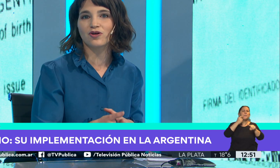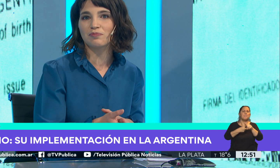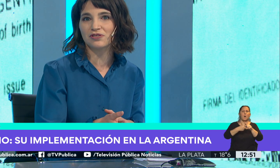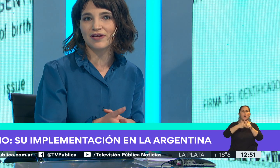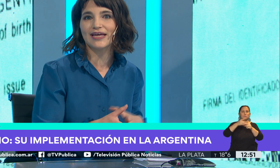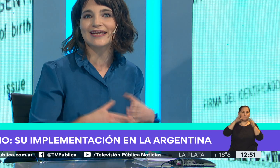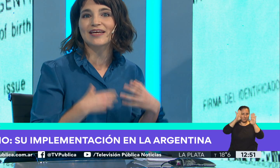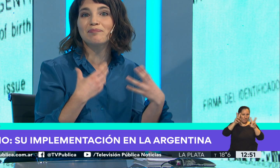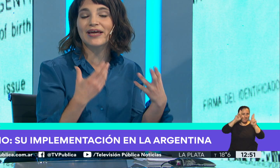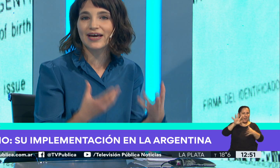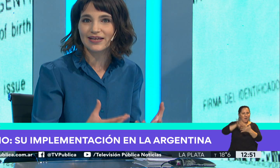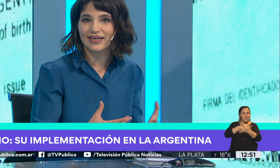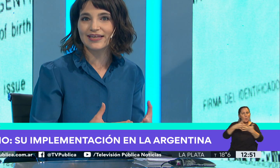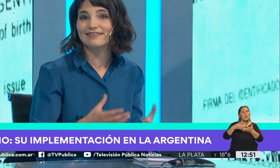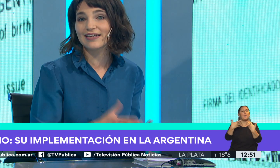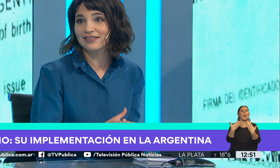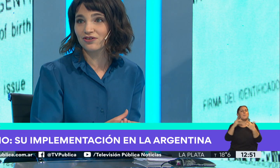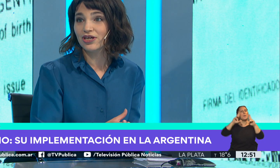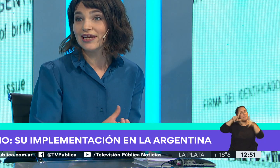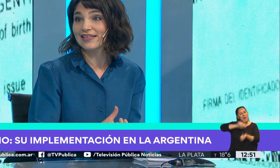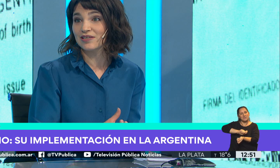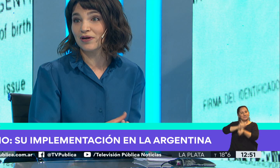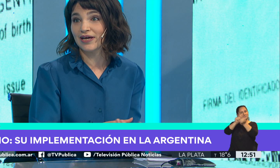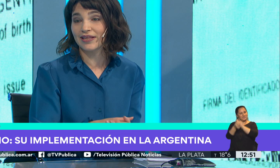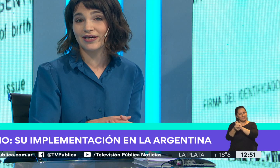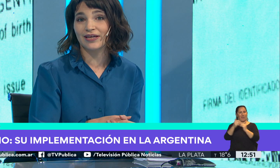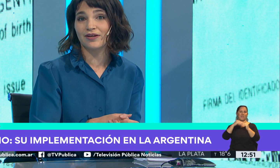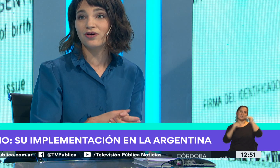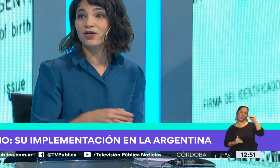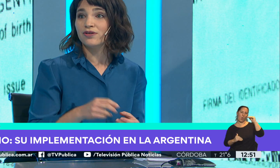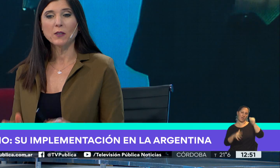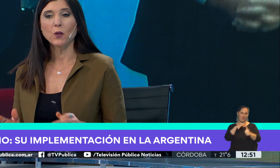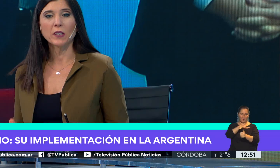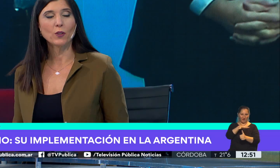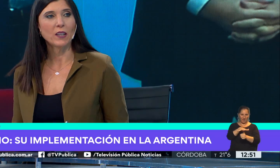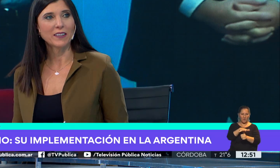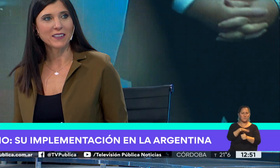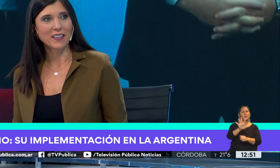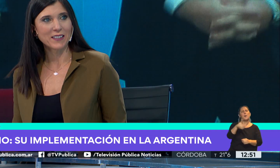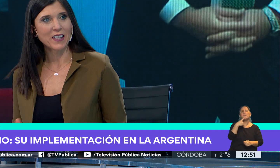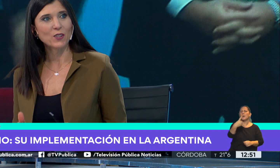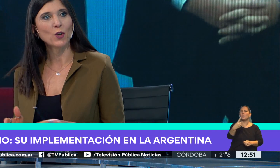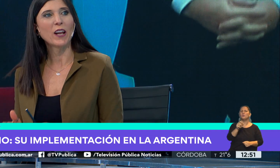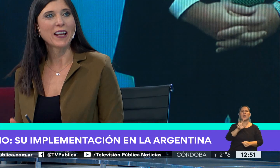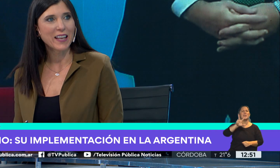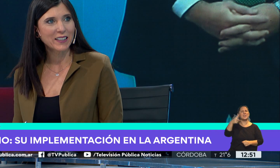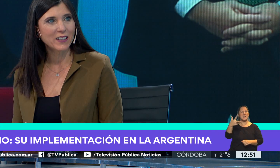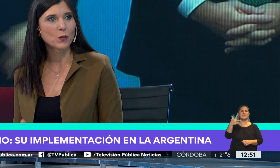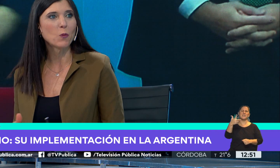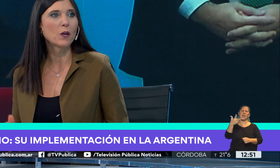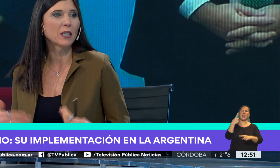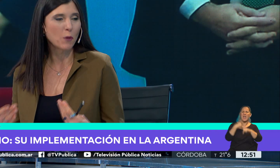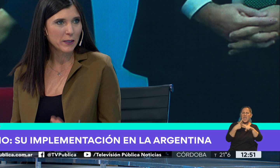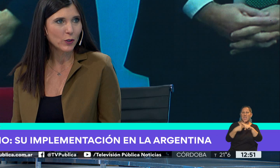que ver con la posibilidad de reparar, en este caso, las desigualdades de género. Juli, ¿qué pasó con esto del tercer sexo, la